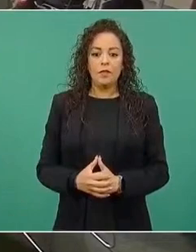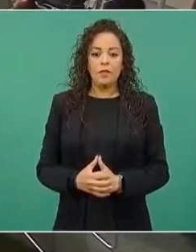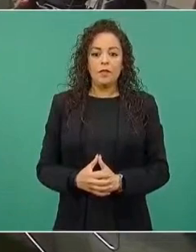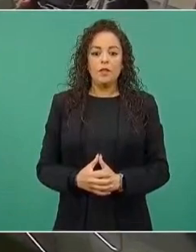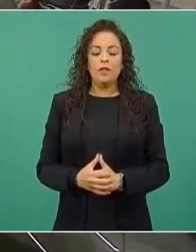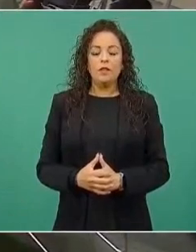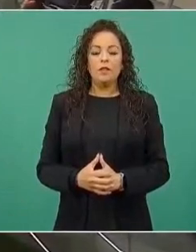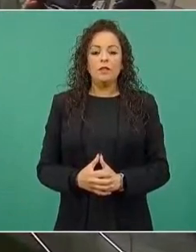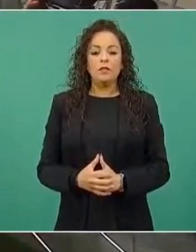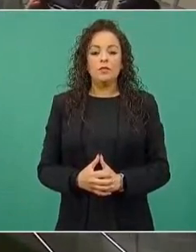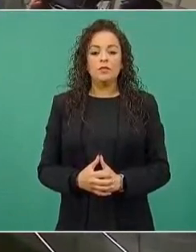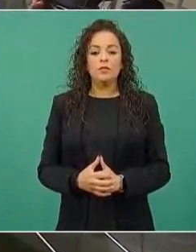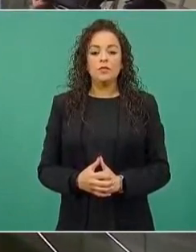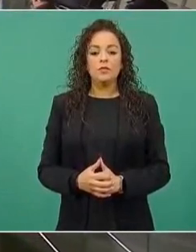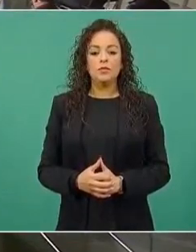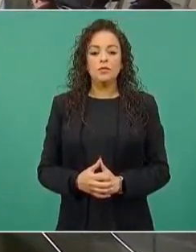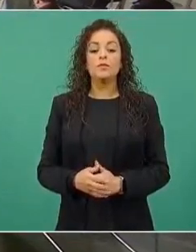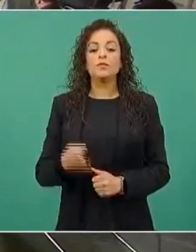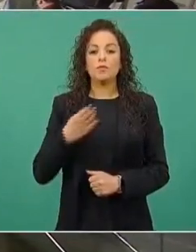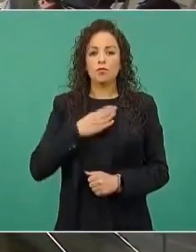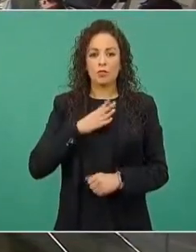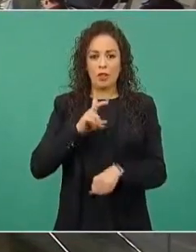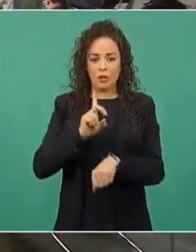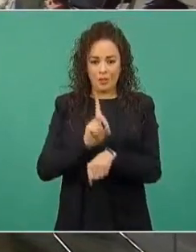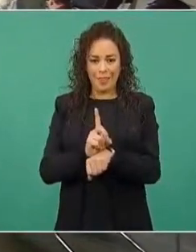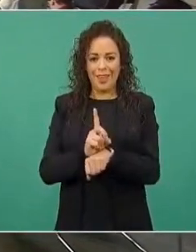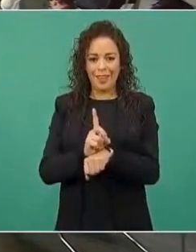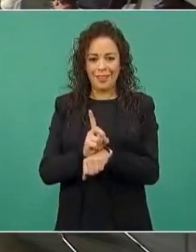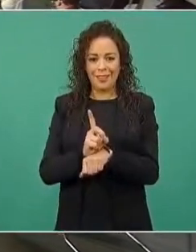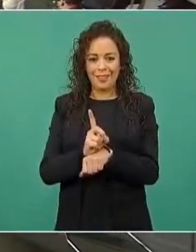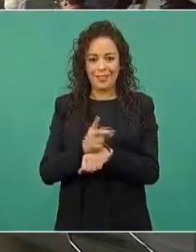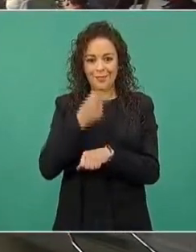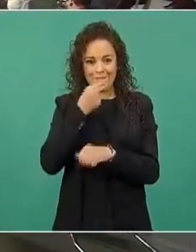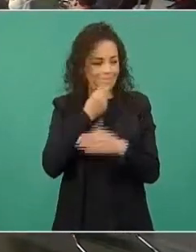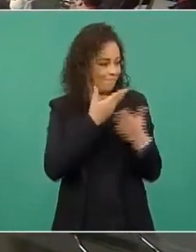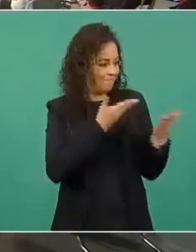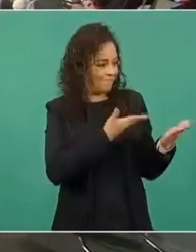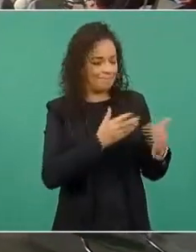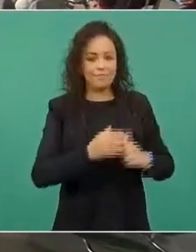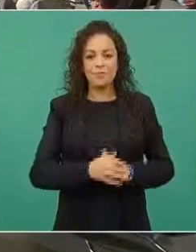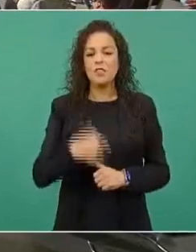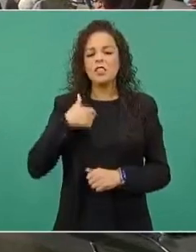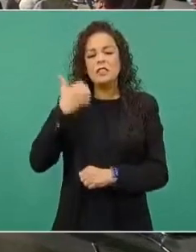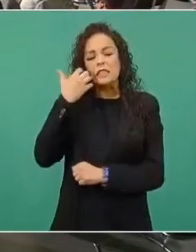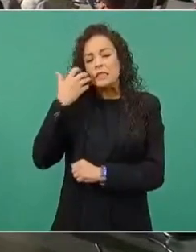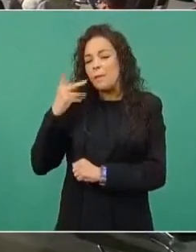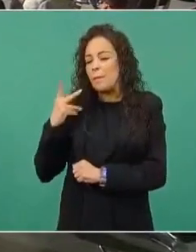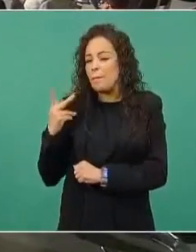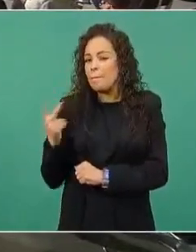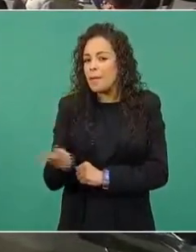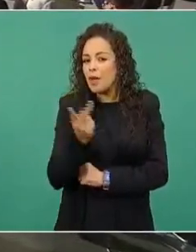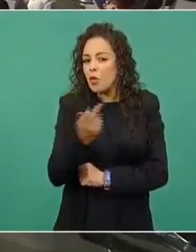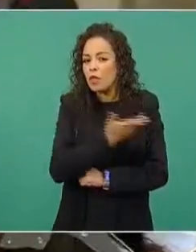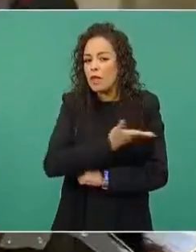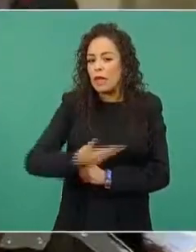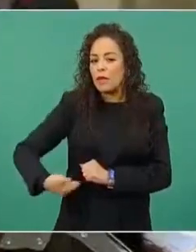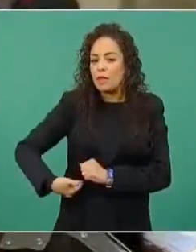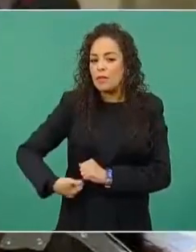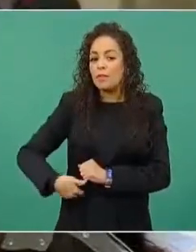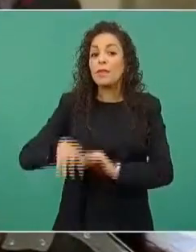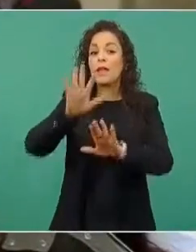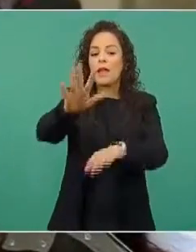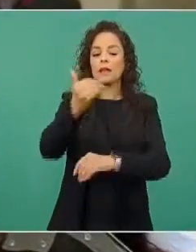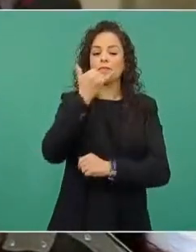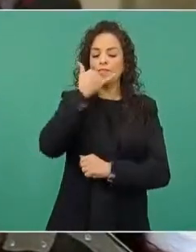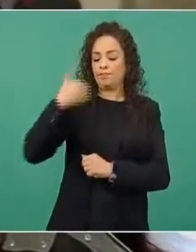Buenos días, procurador. Quiero preguntarle, señor presidente, Eduardo